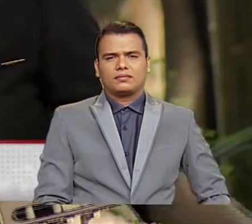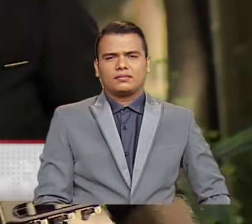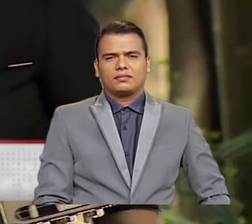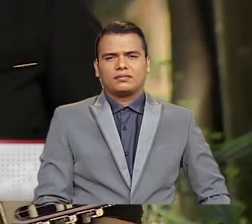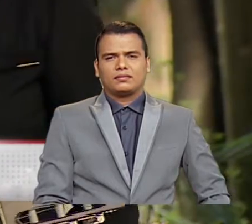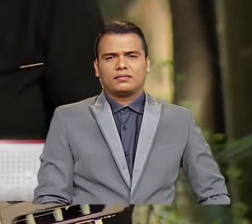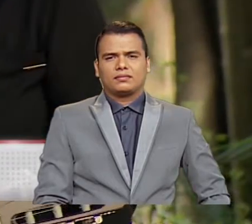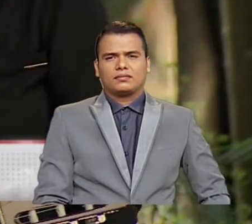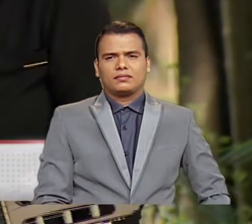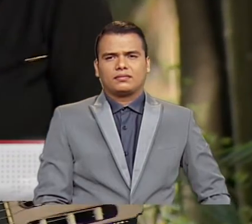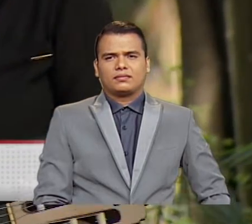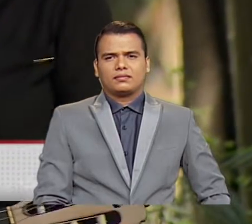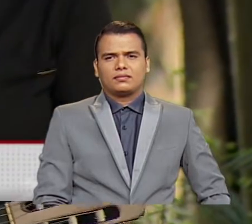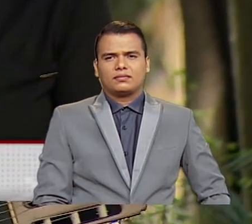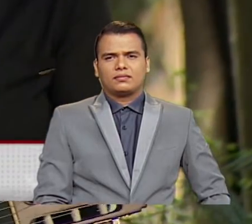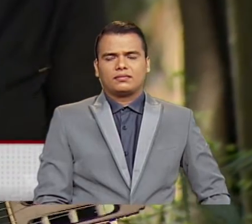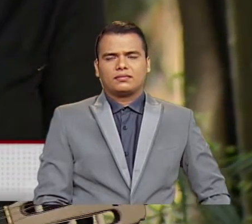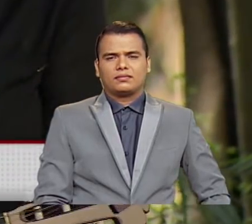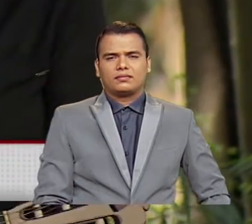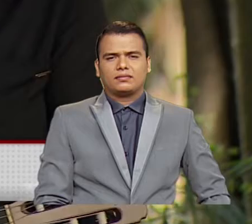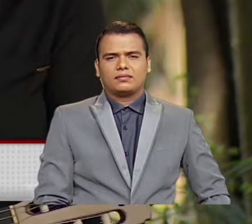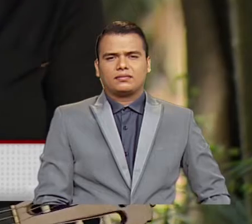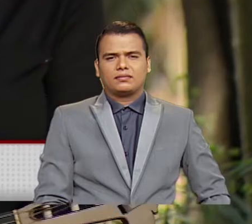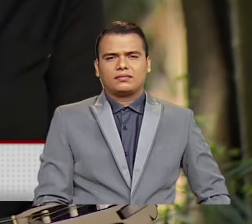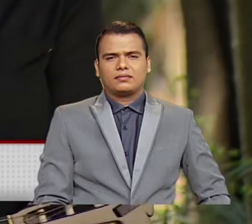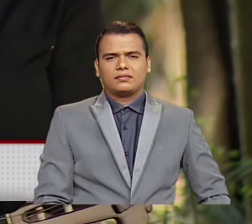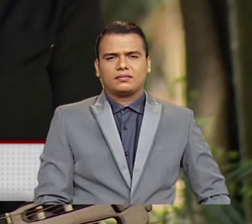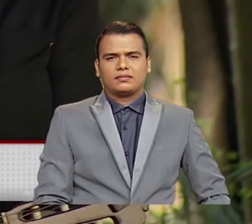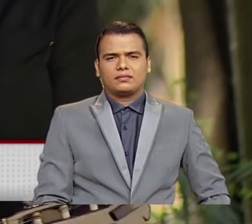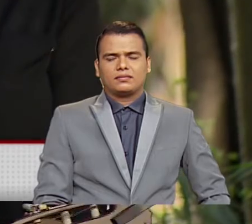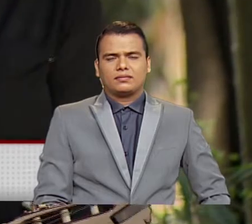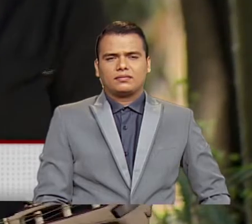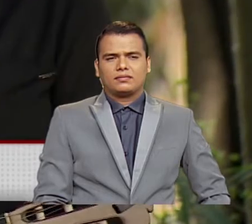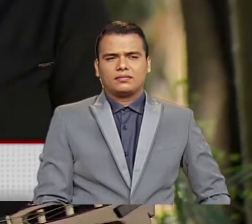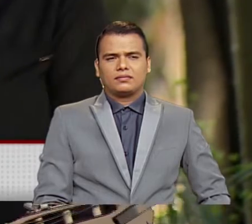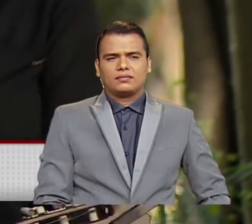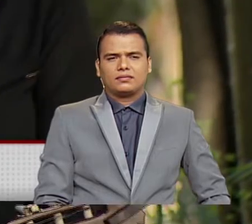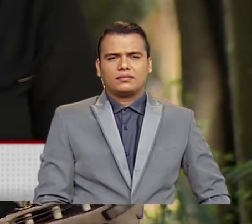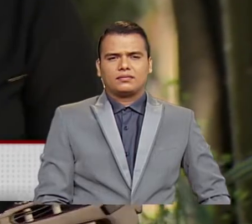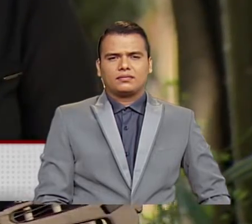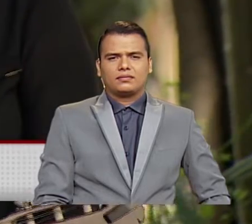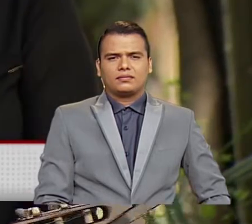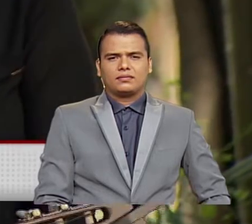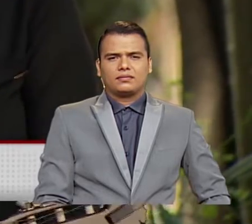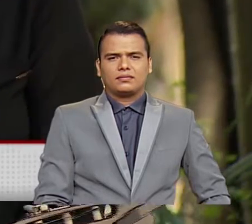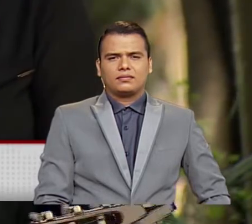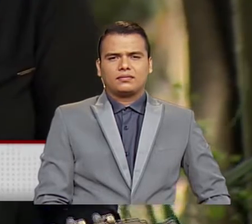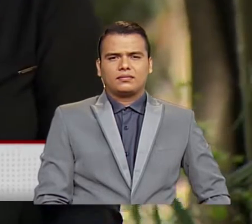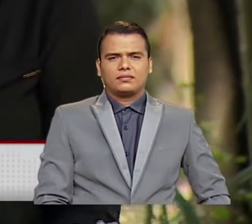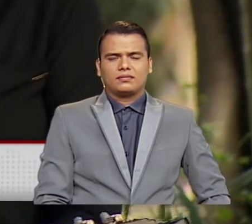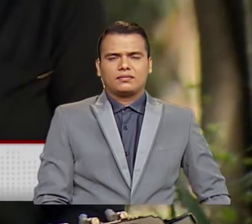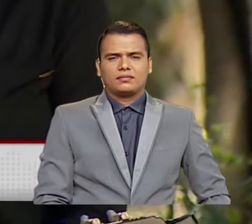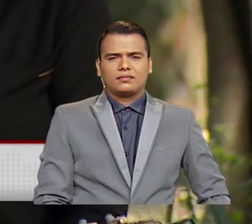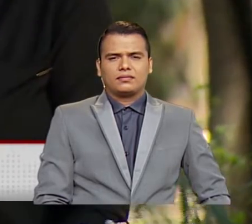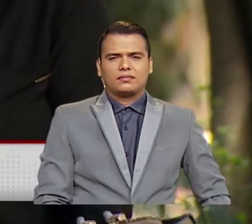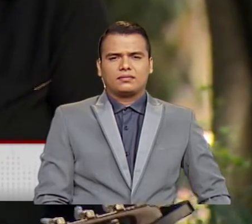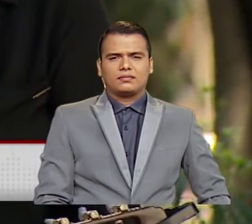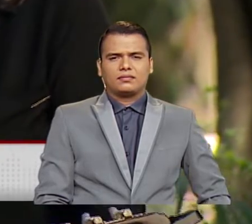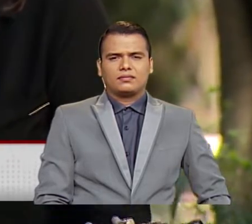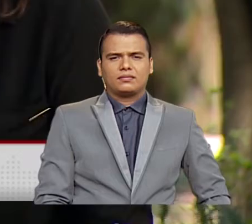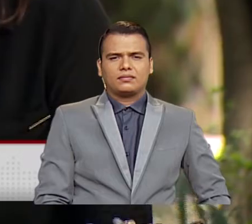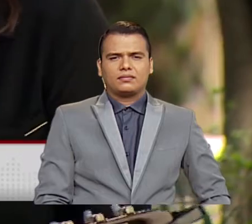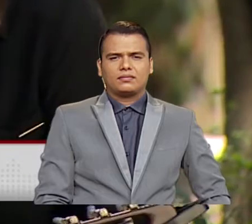tantos sueños, cosechar tantas rosas. En un jardín de recuerdos cortó